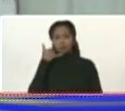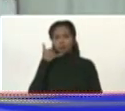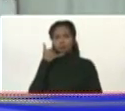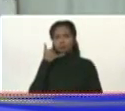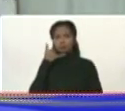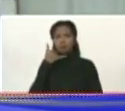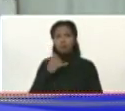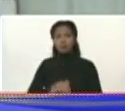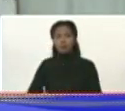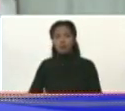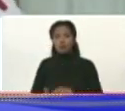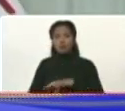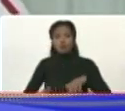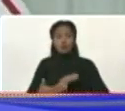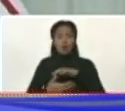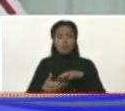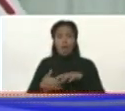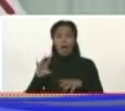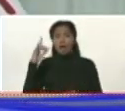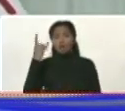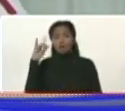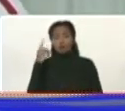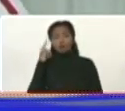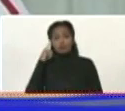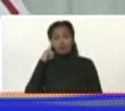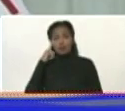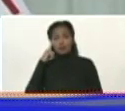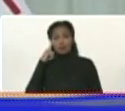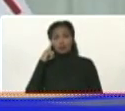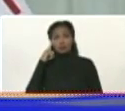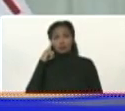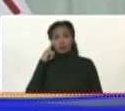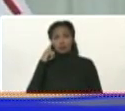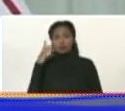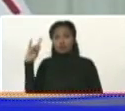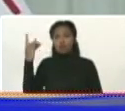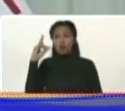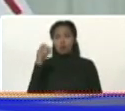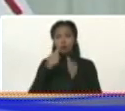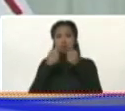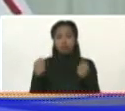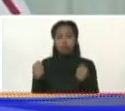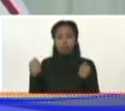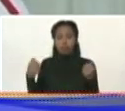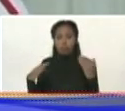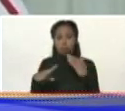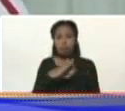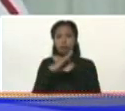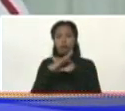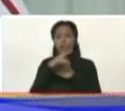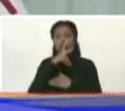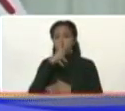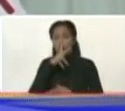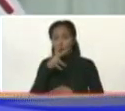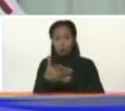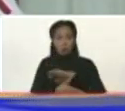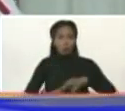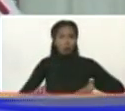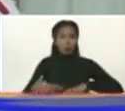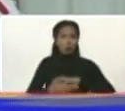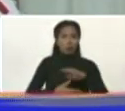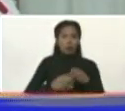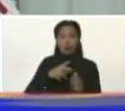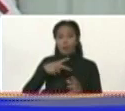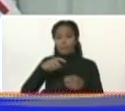Y la situación en Bolivia, saben ustedes, ha sido, Bolivia está parada en un caos. Salió